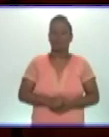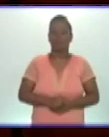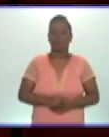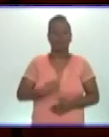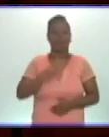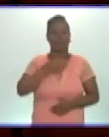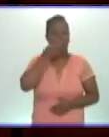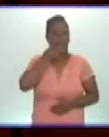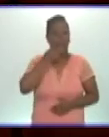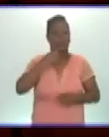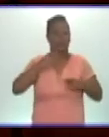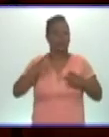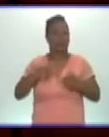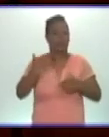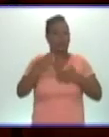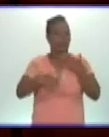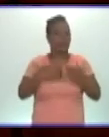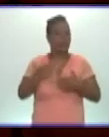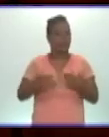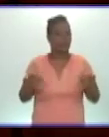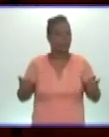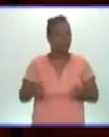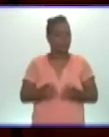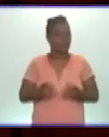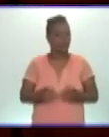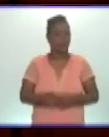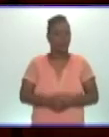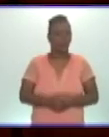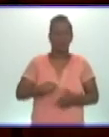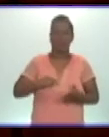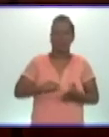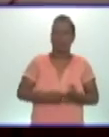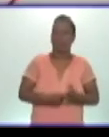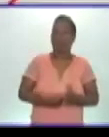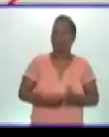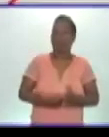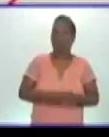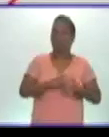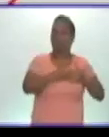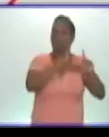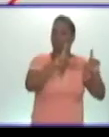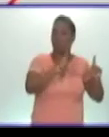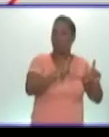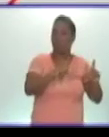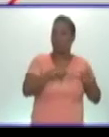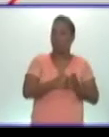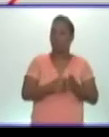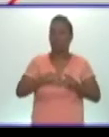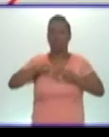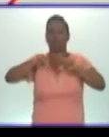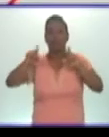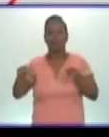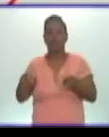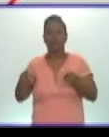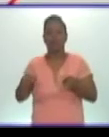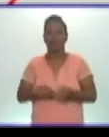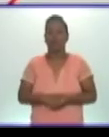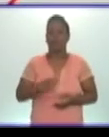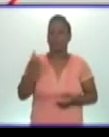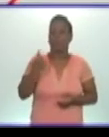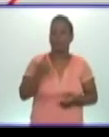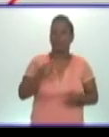procedimiento, vamos a simplificarlo. La multiplicación de un monomio por un polinomio. Primero aplicamos la